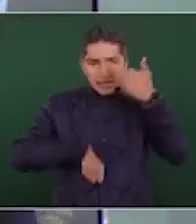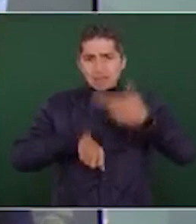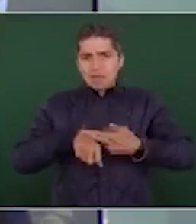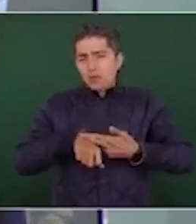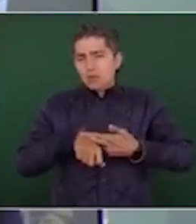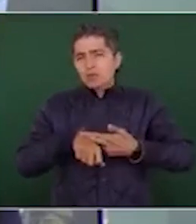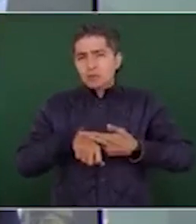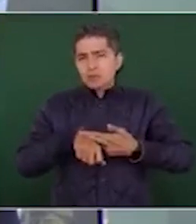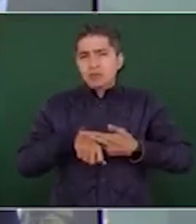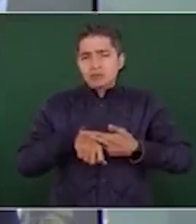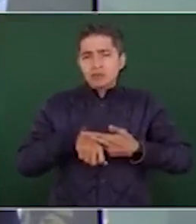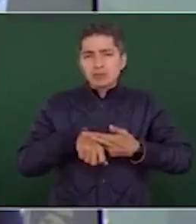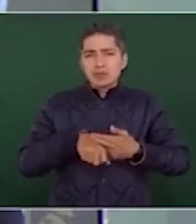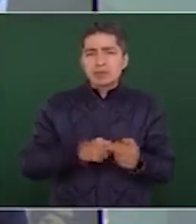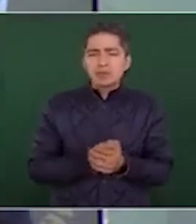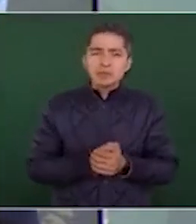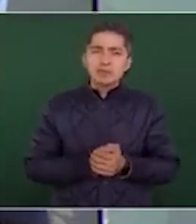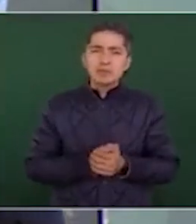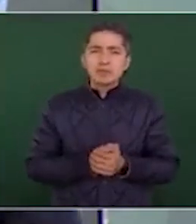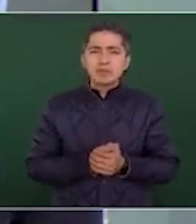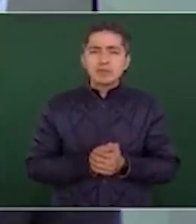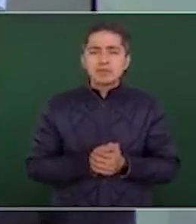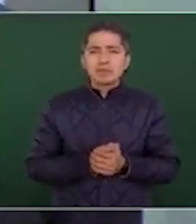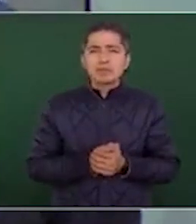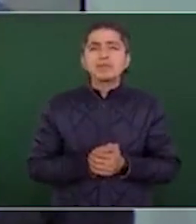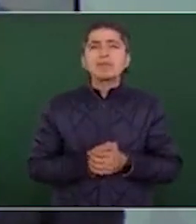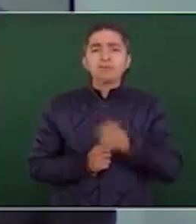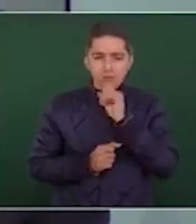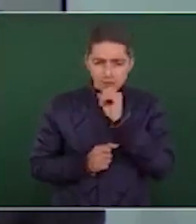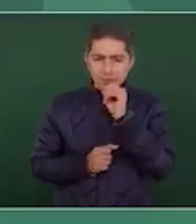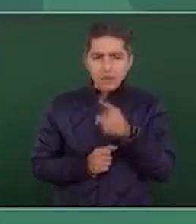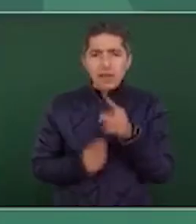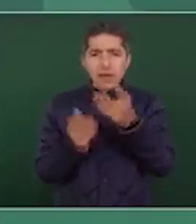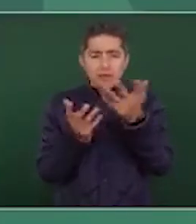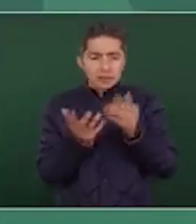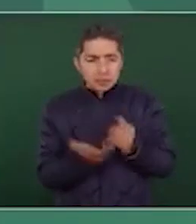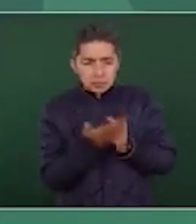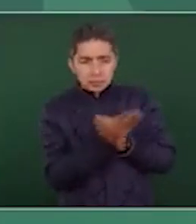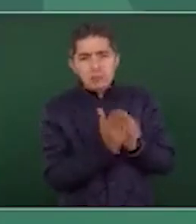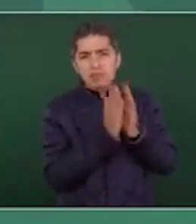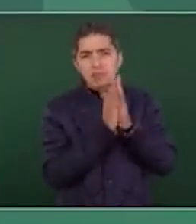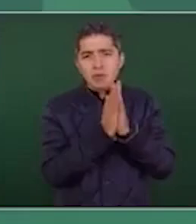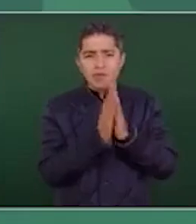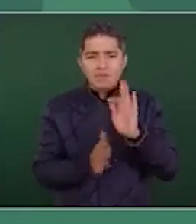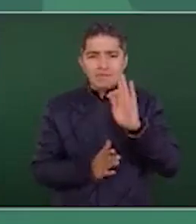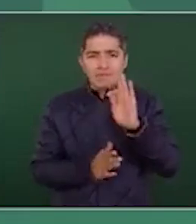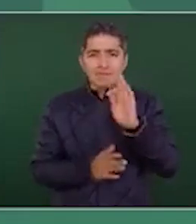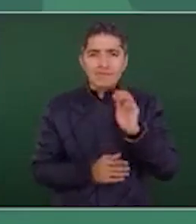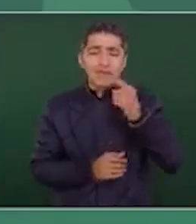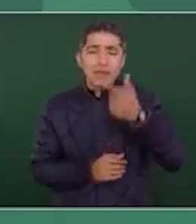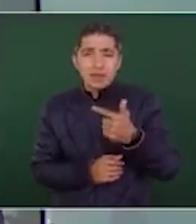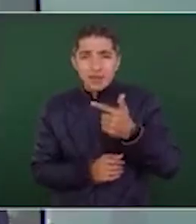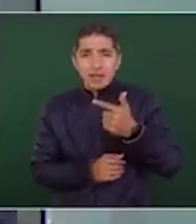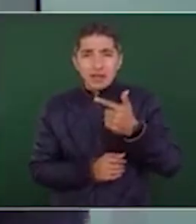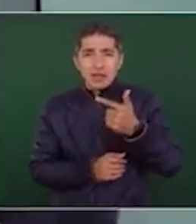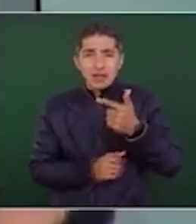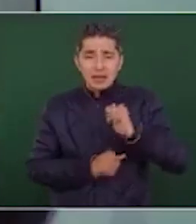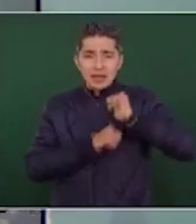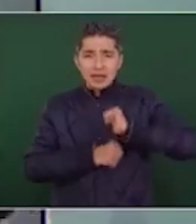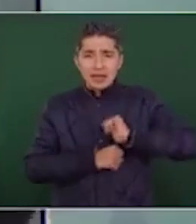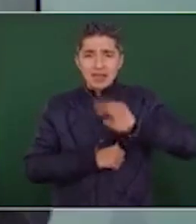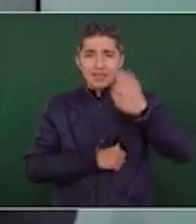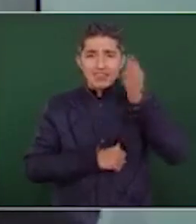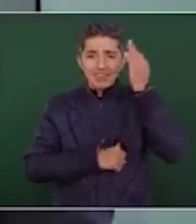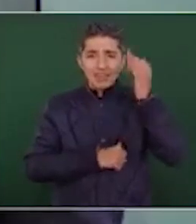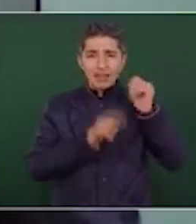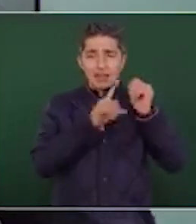responsables, que se solicite a la Fiscalía General de la República que